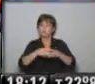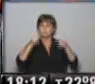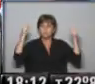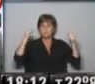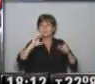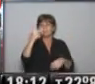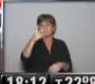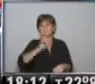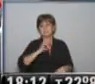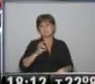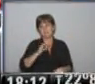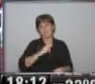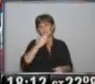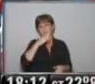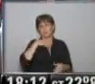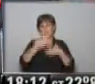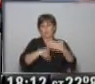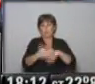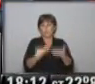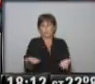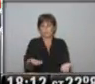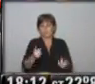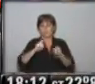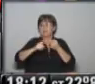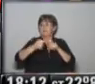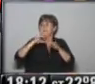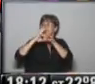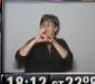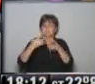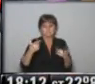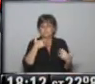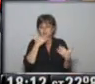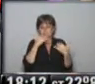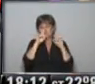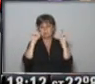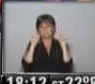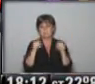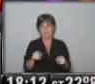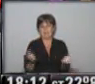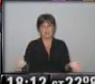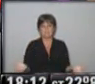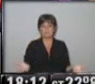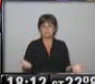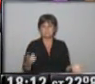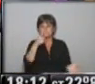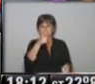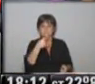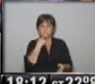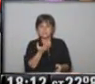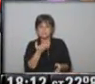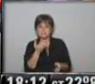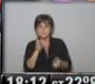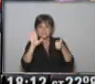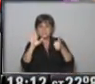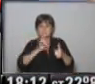3 años en el club, estuvo 3 años en Boca, no. Los vínculos, no sé. Acá lo único que me interesa a mí es delito de encubrimiento,